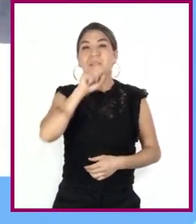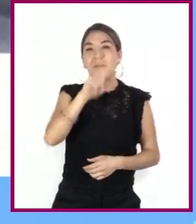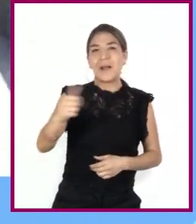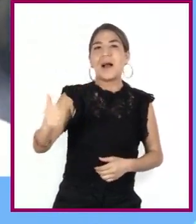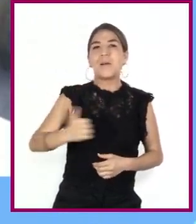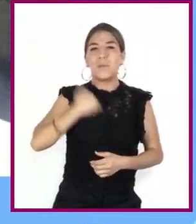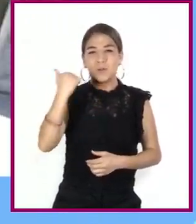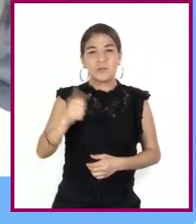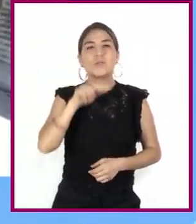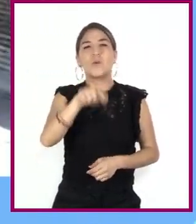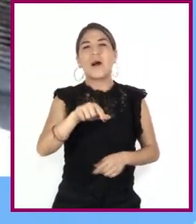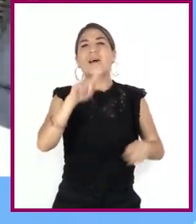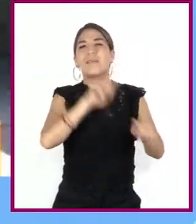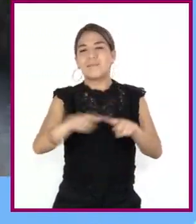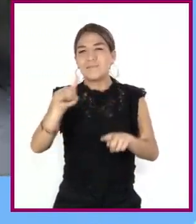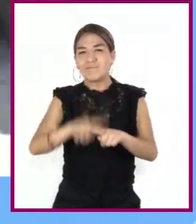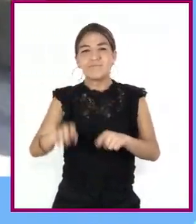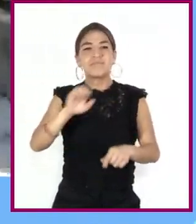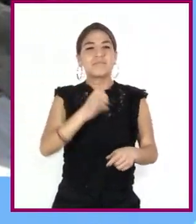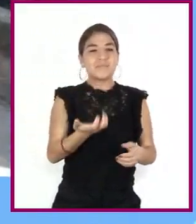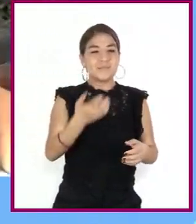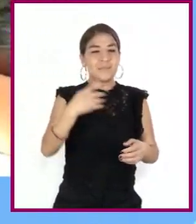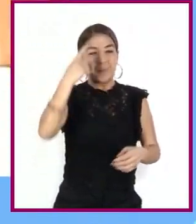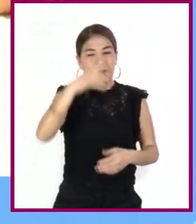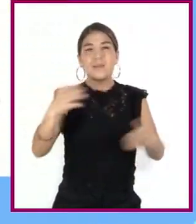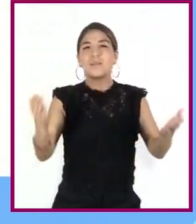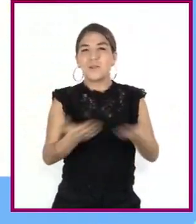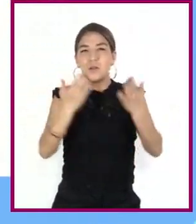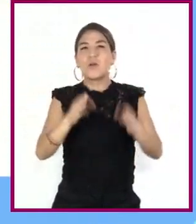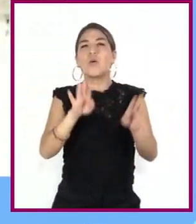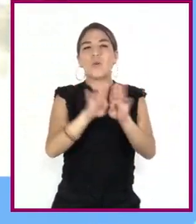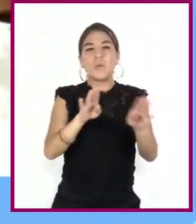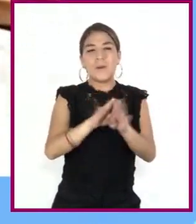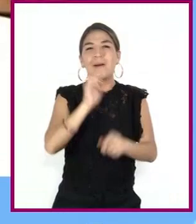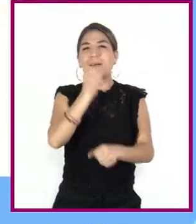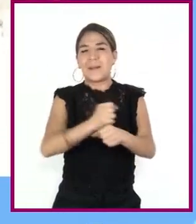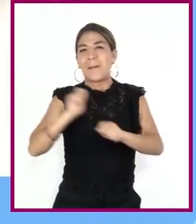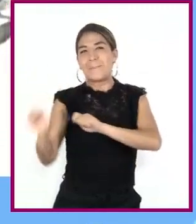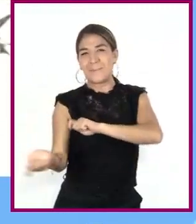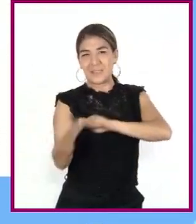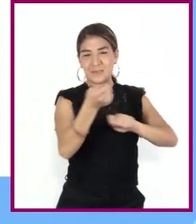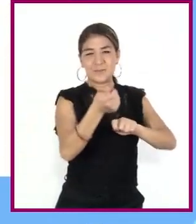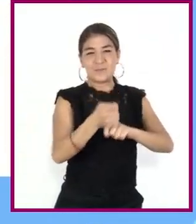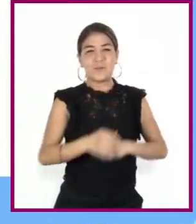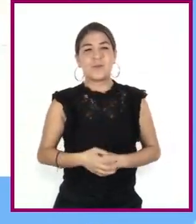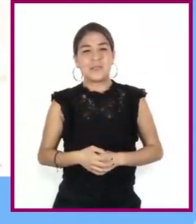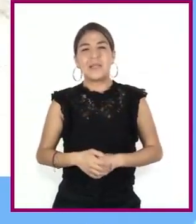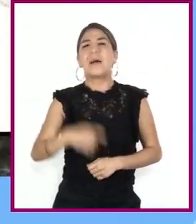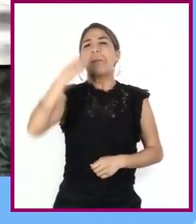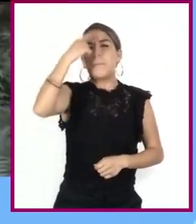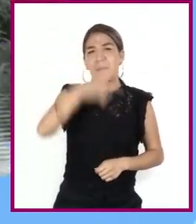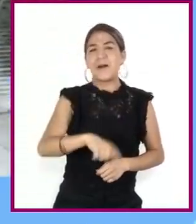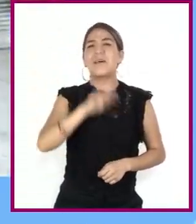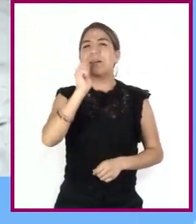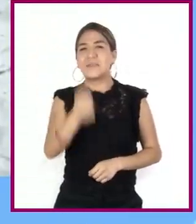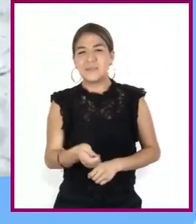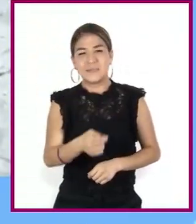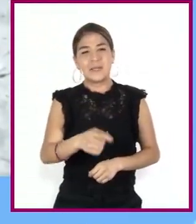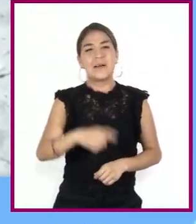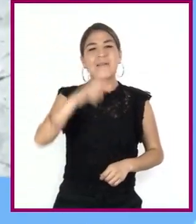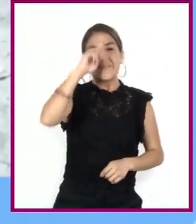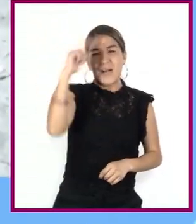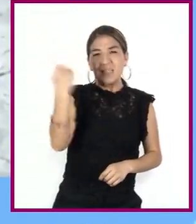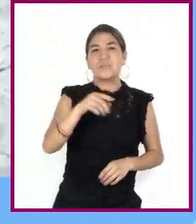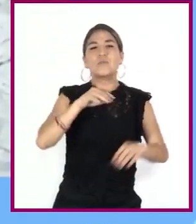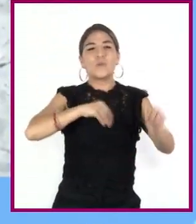aprovechar el elemento motivador que implica la práctica del béisbol, para facilitar el